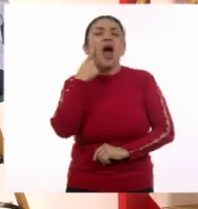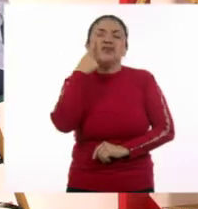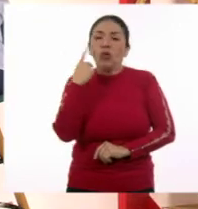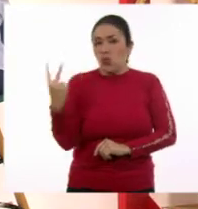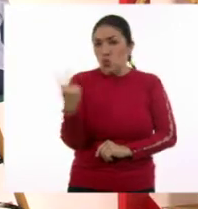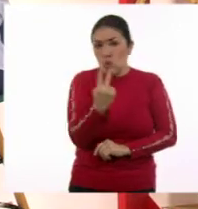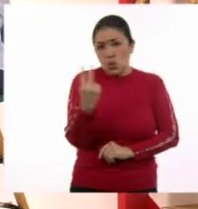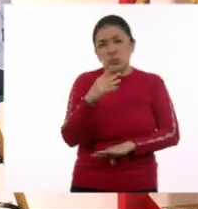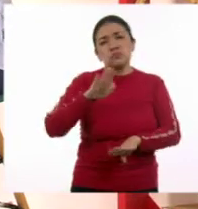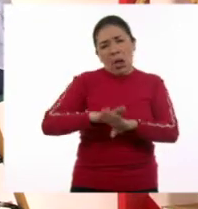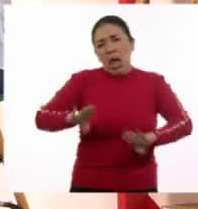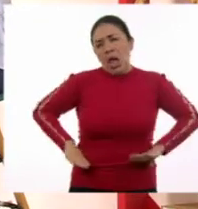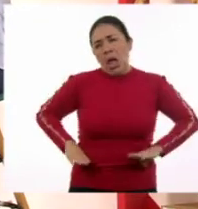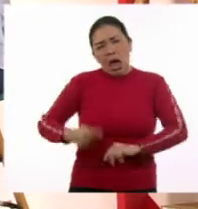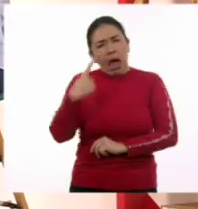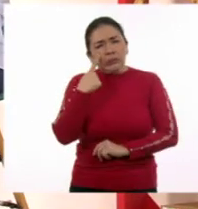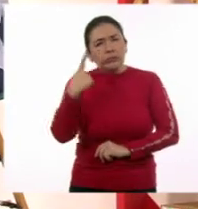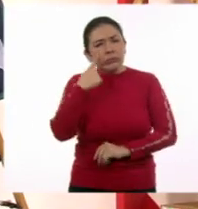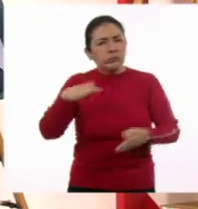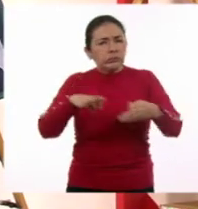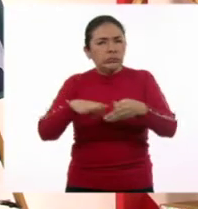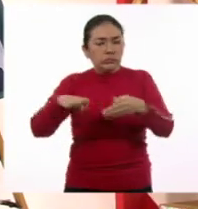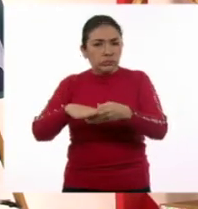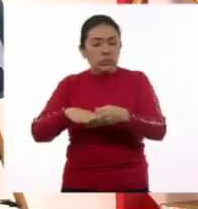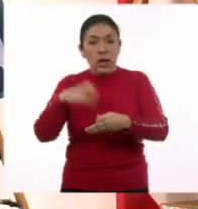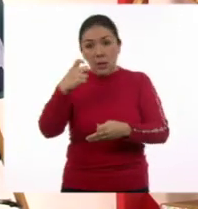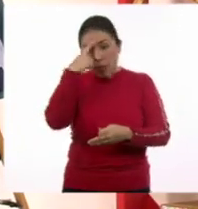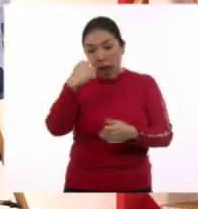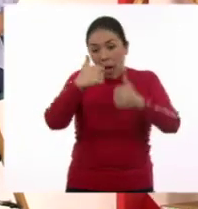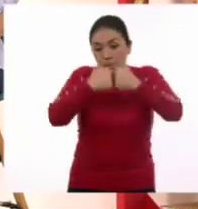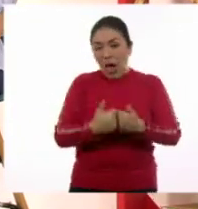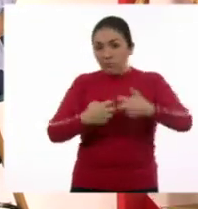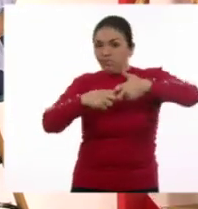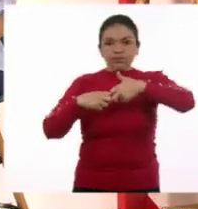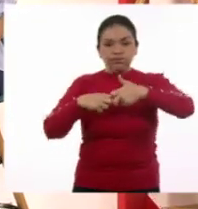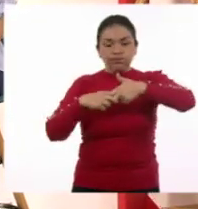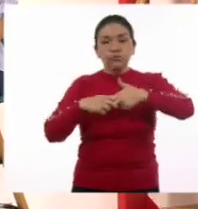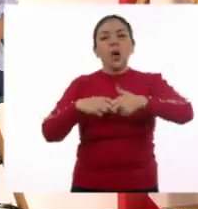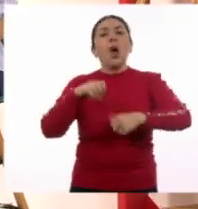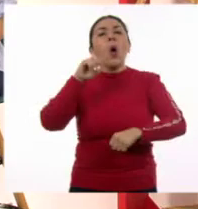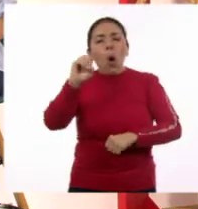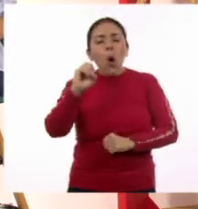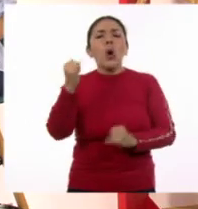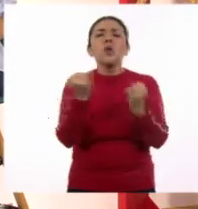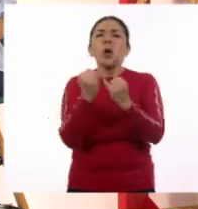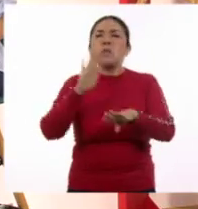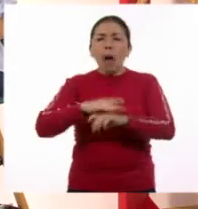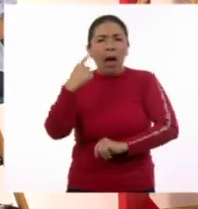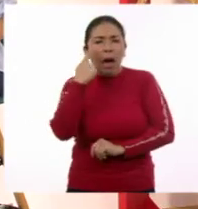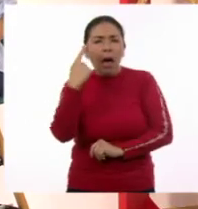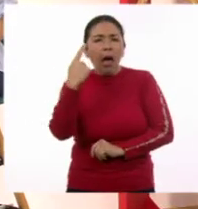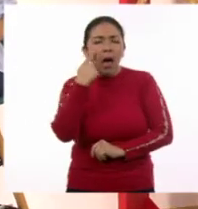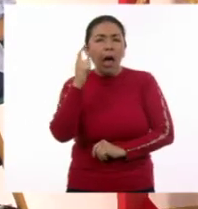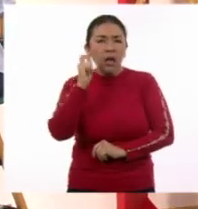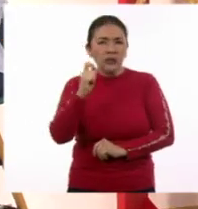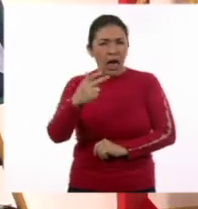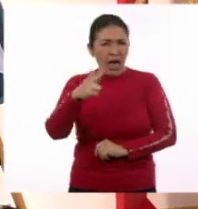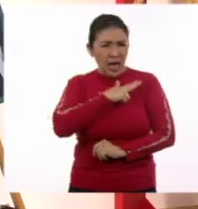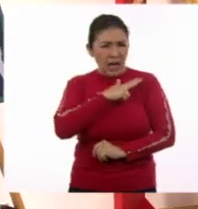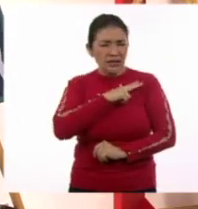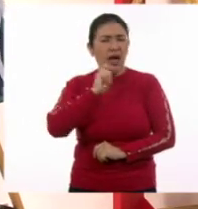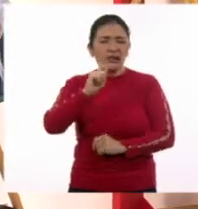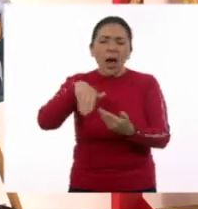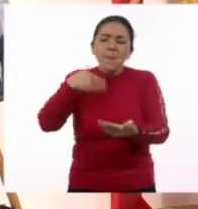serían estos en este caso no sería éste para inmovilizar principalmente de casi todas las lesiones son en articulaciones